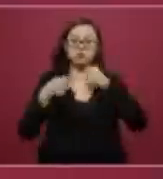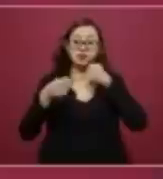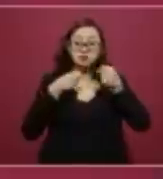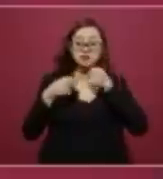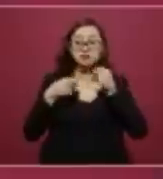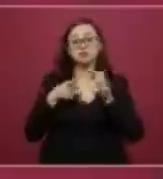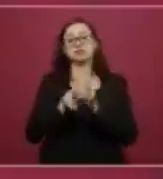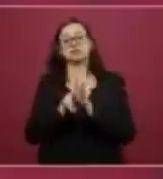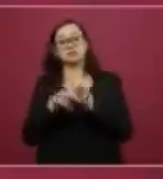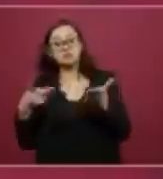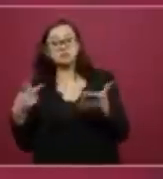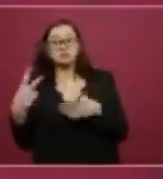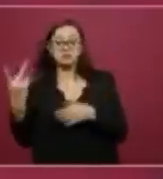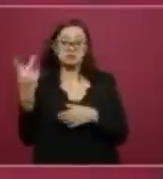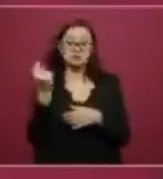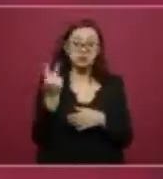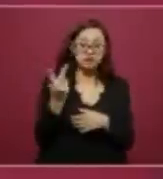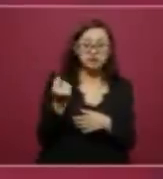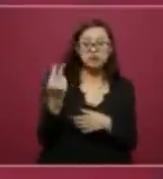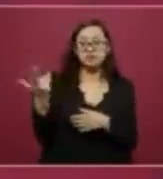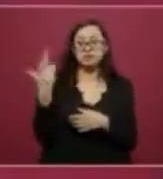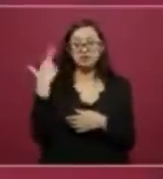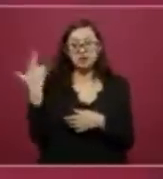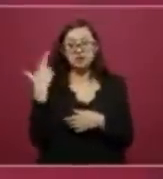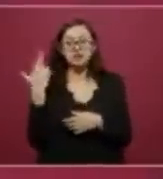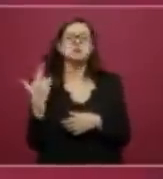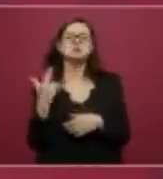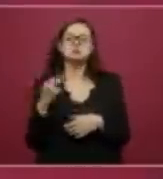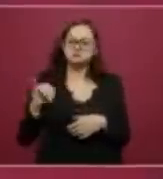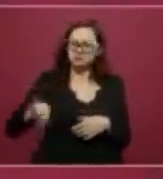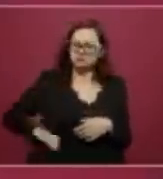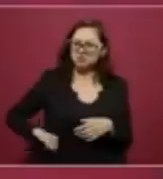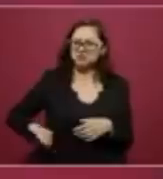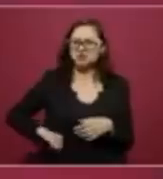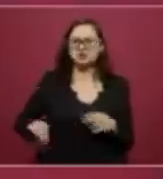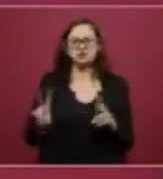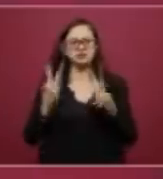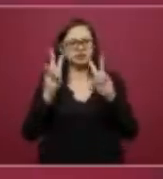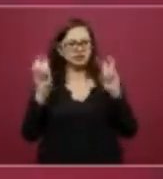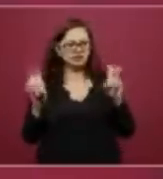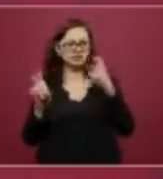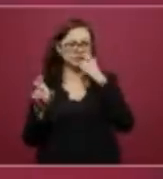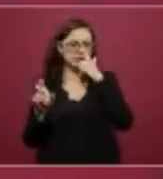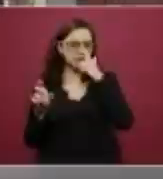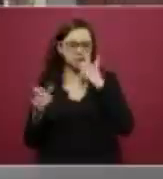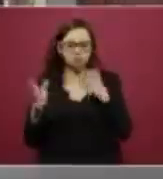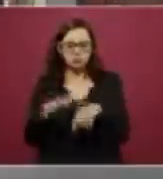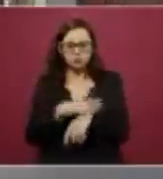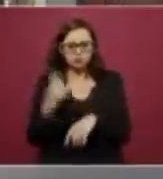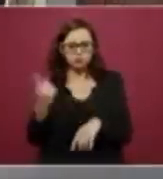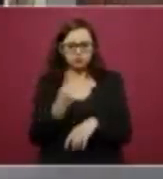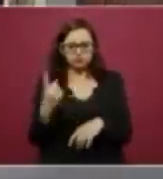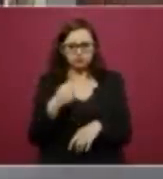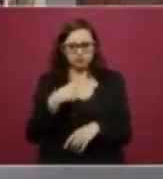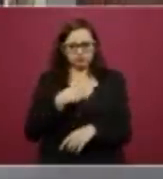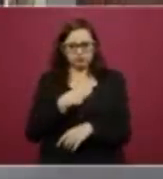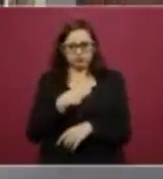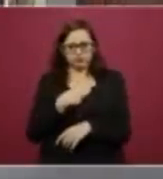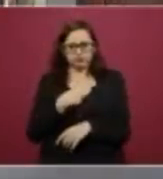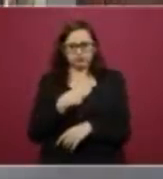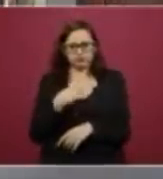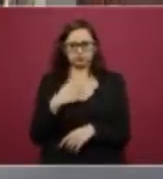Los medios, eso es interesante el tema, porque para mí los medios